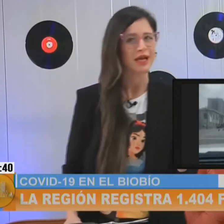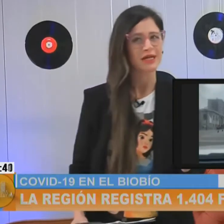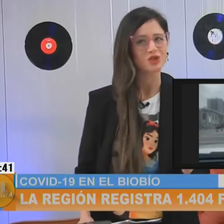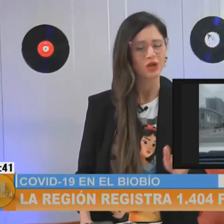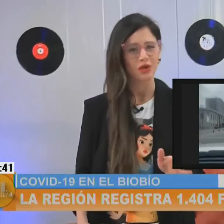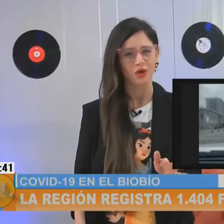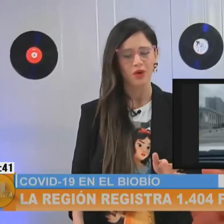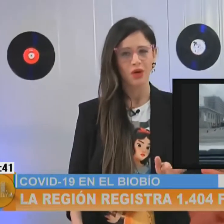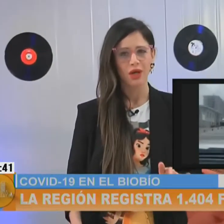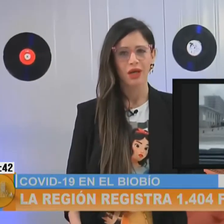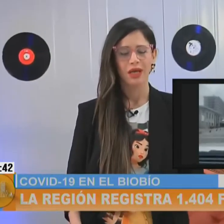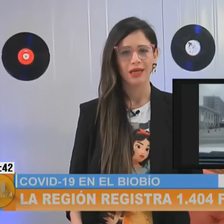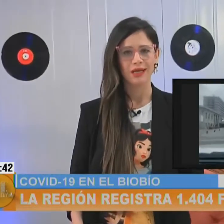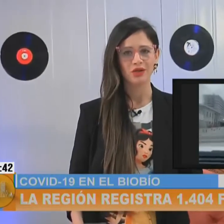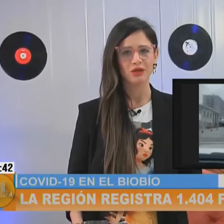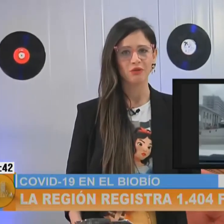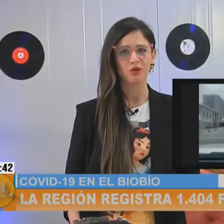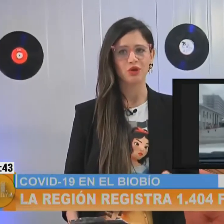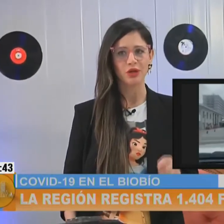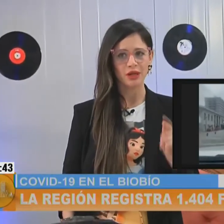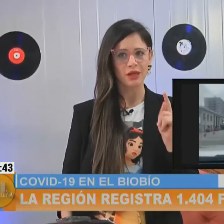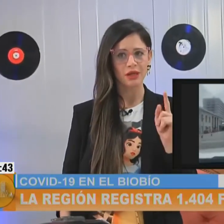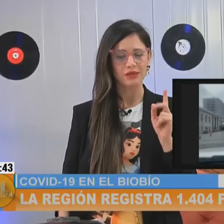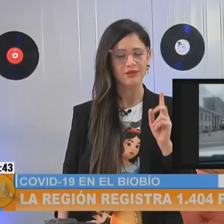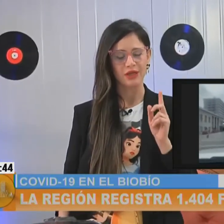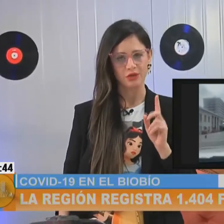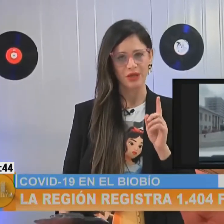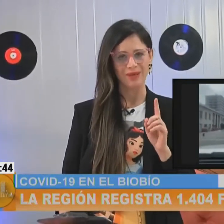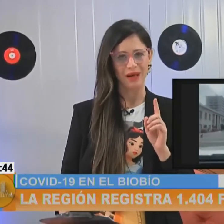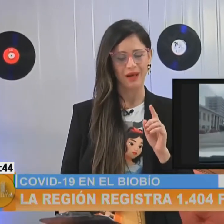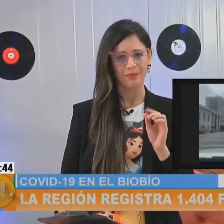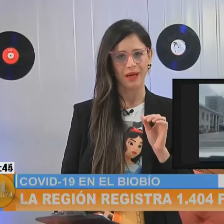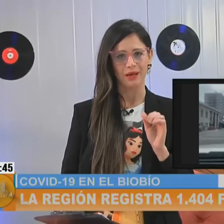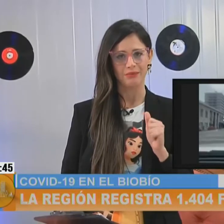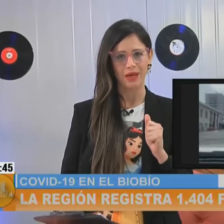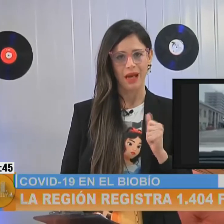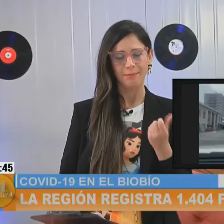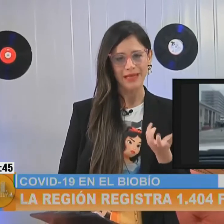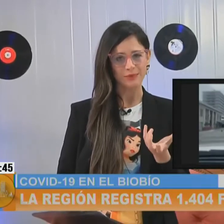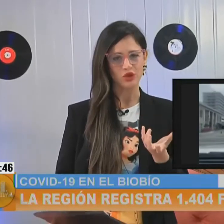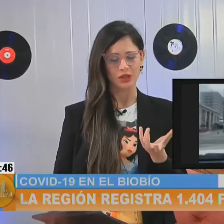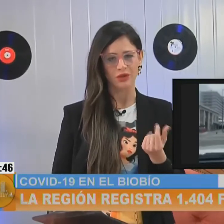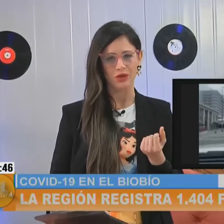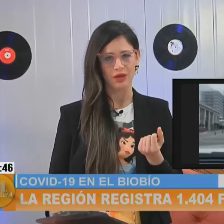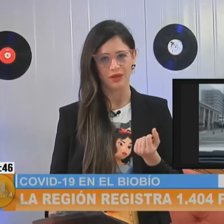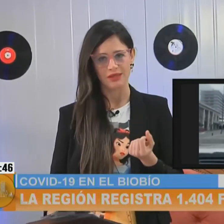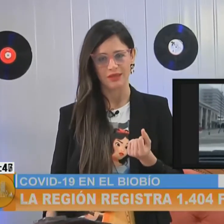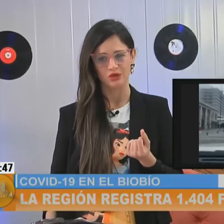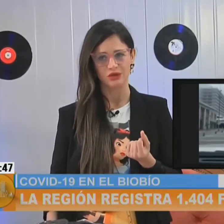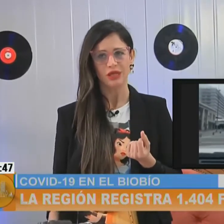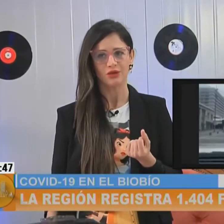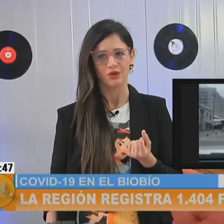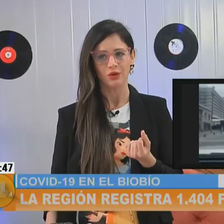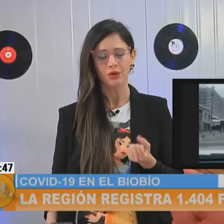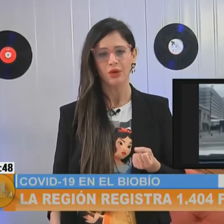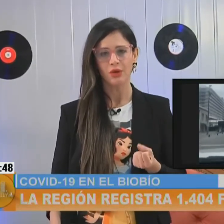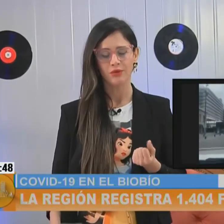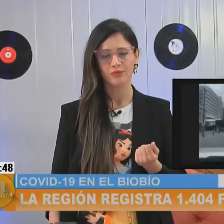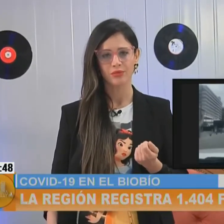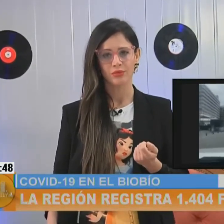960 casos, creo, en la región del Biobío. Creo que es la cifra histórica más amplia que hemos tenido de contagios, ¿o